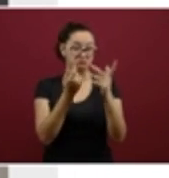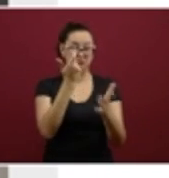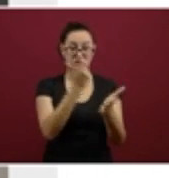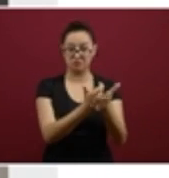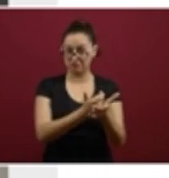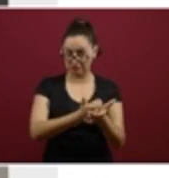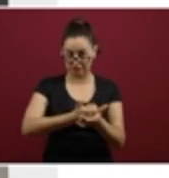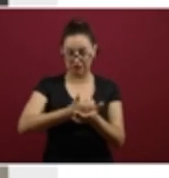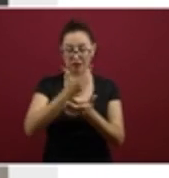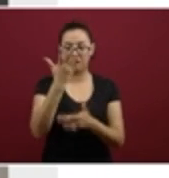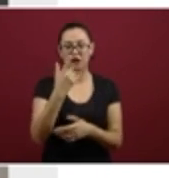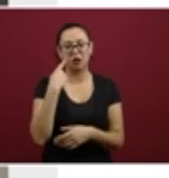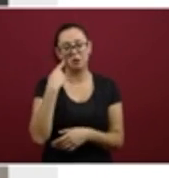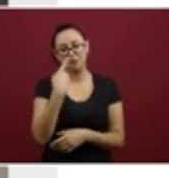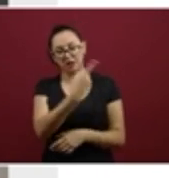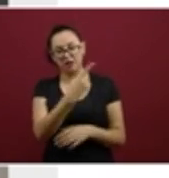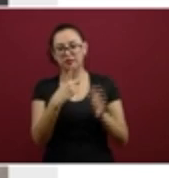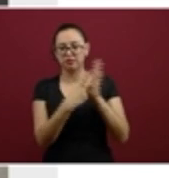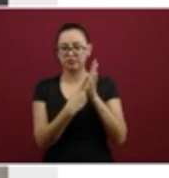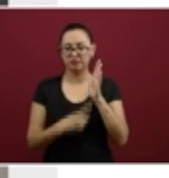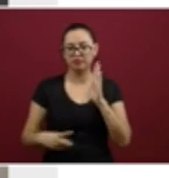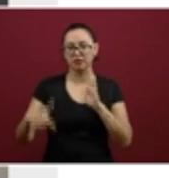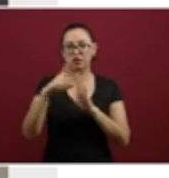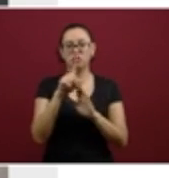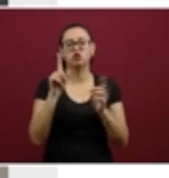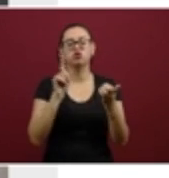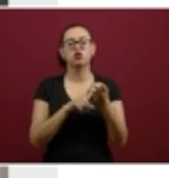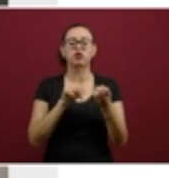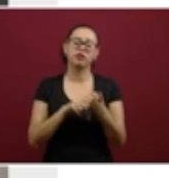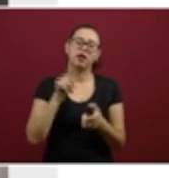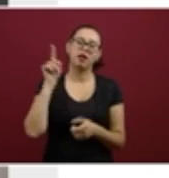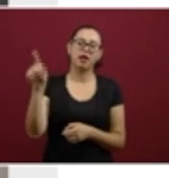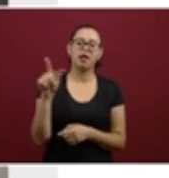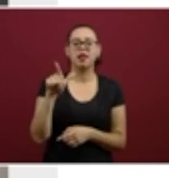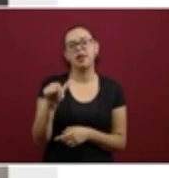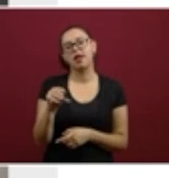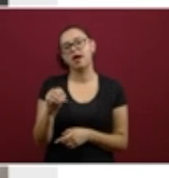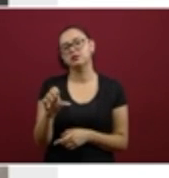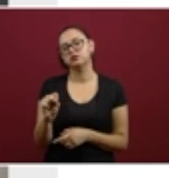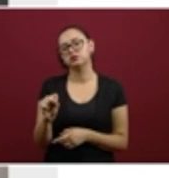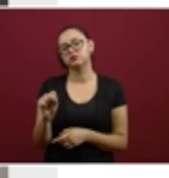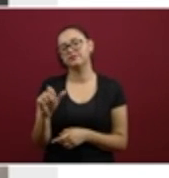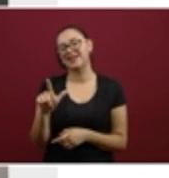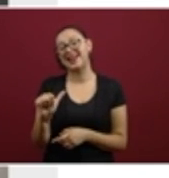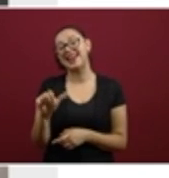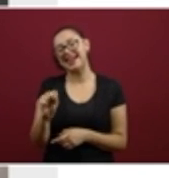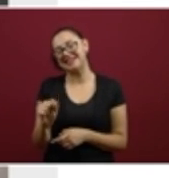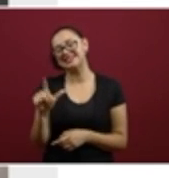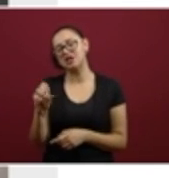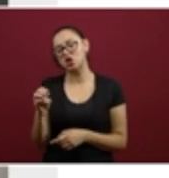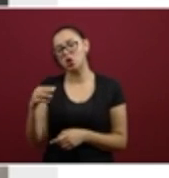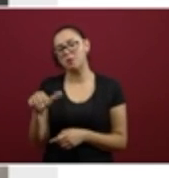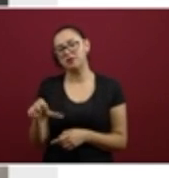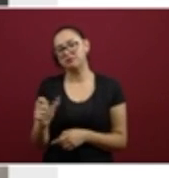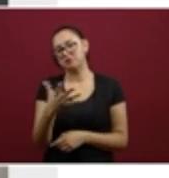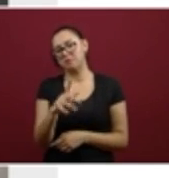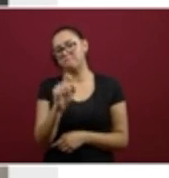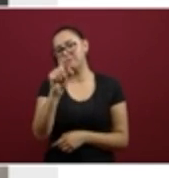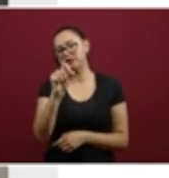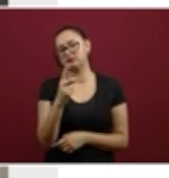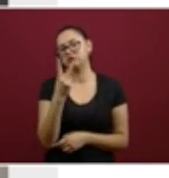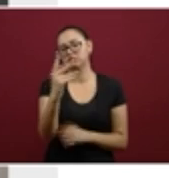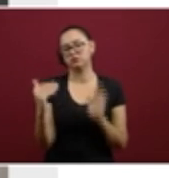ven aquí es un departamento que está en Bosques de las Lomas, que tiene un valor aproximado de 22 millones de pesos y